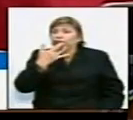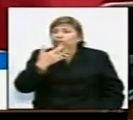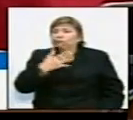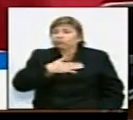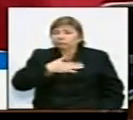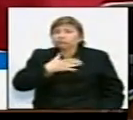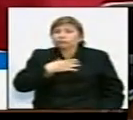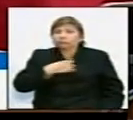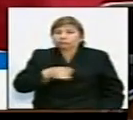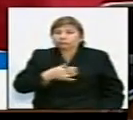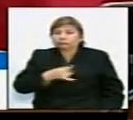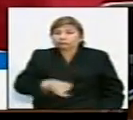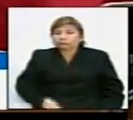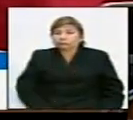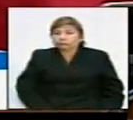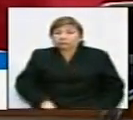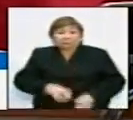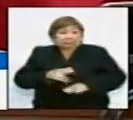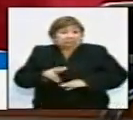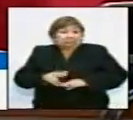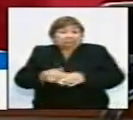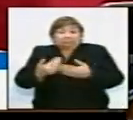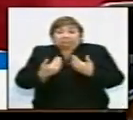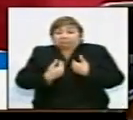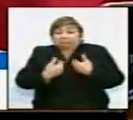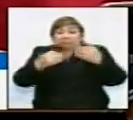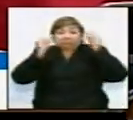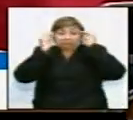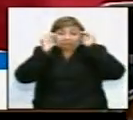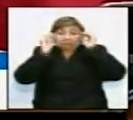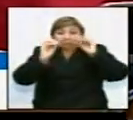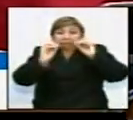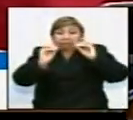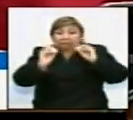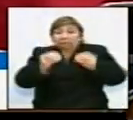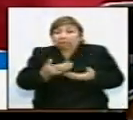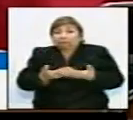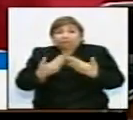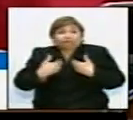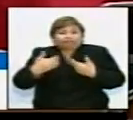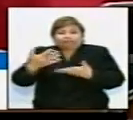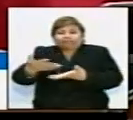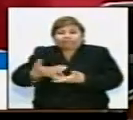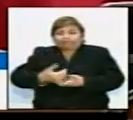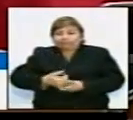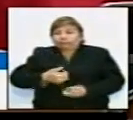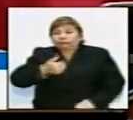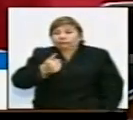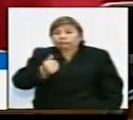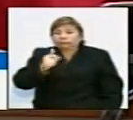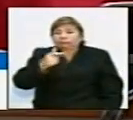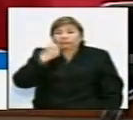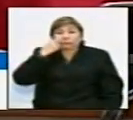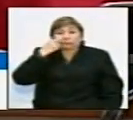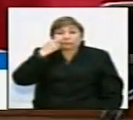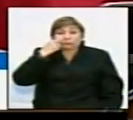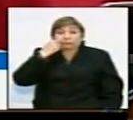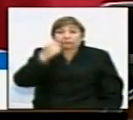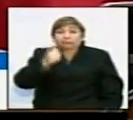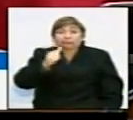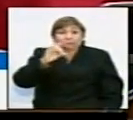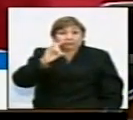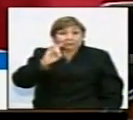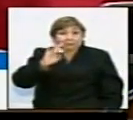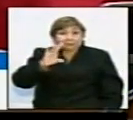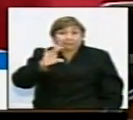gusta muchísimo, pero normalmente no tenemos oportunidad de acceder a carne de alpaca. Hoy día ya tenemos la